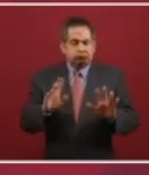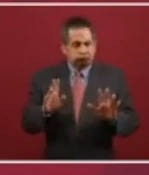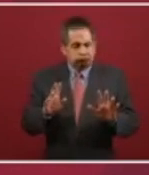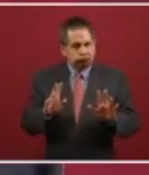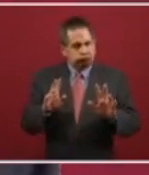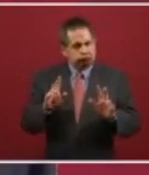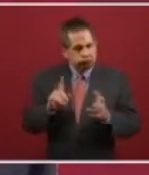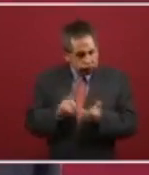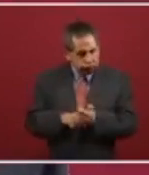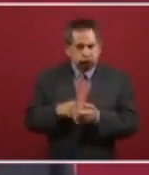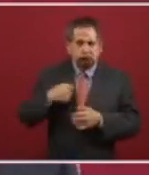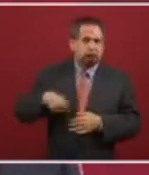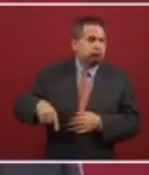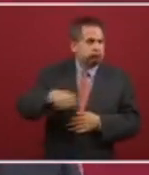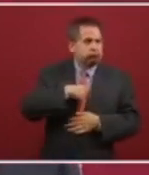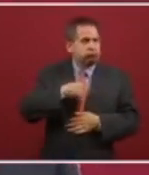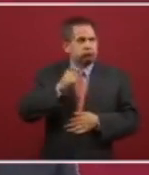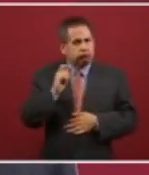estamos